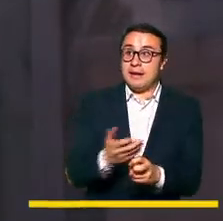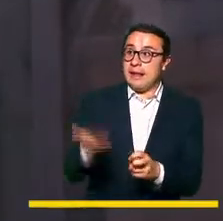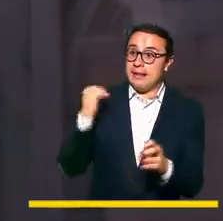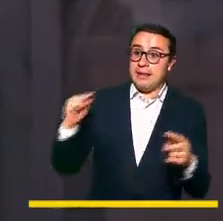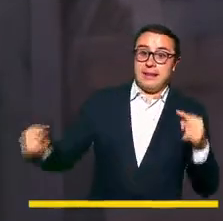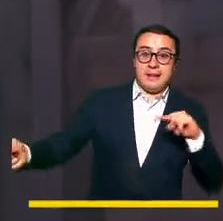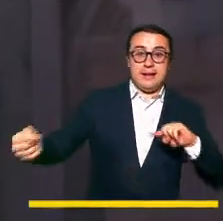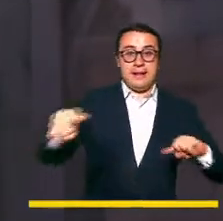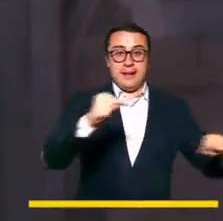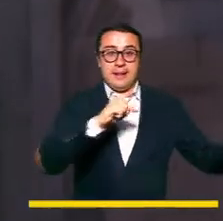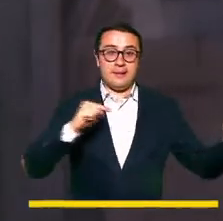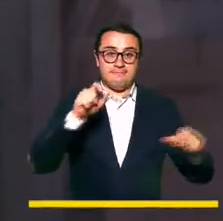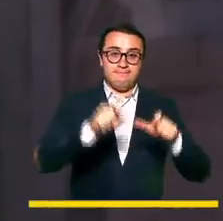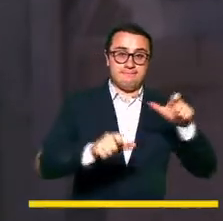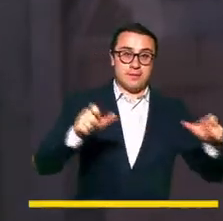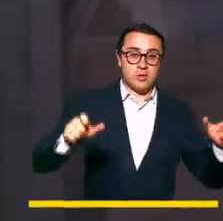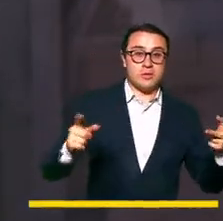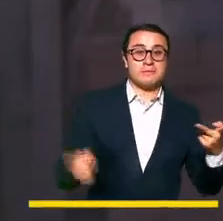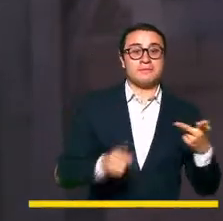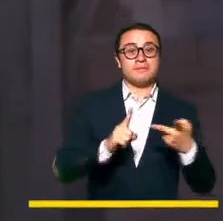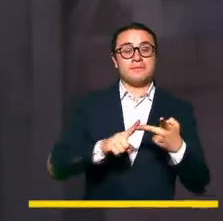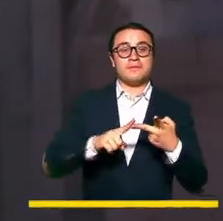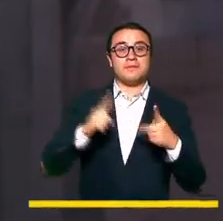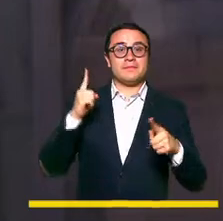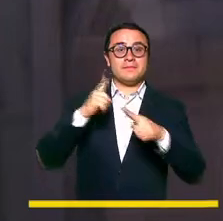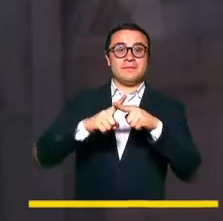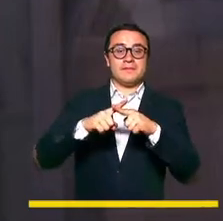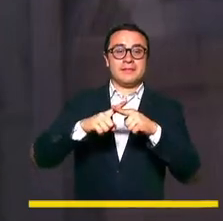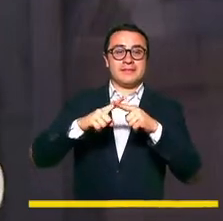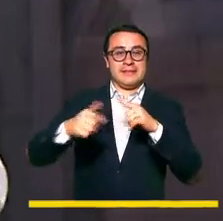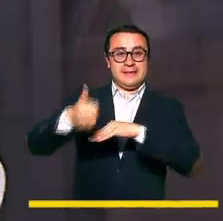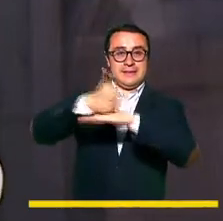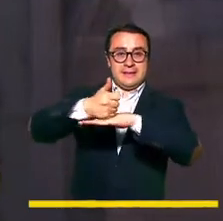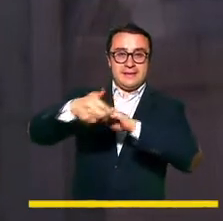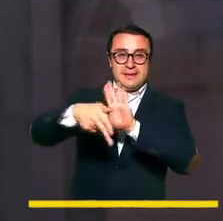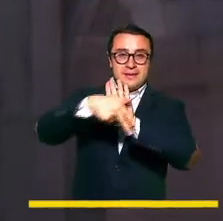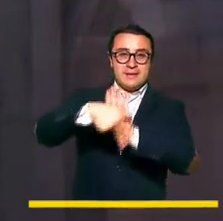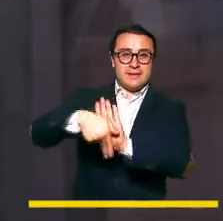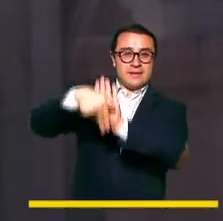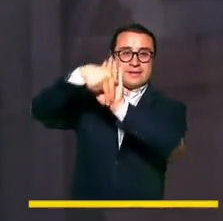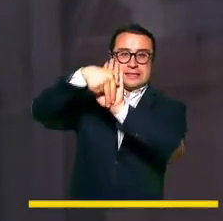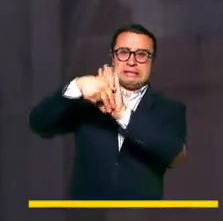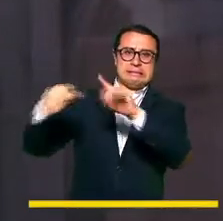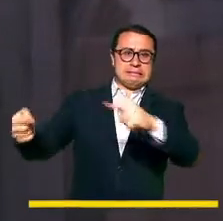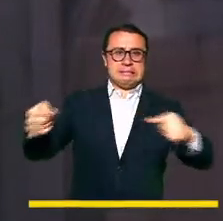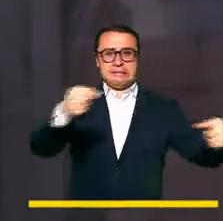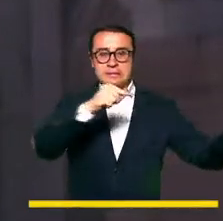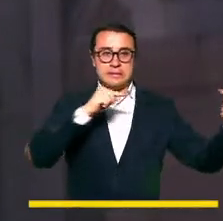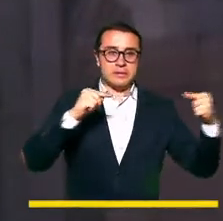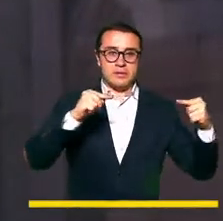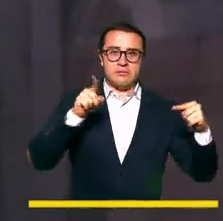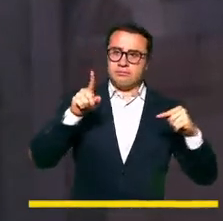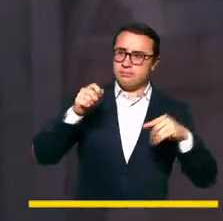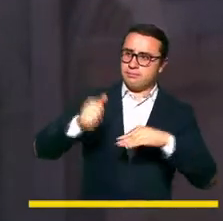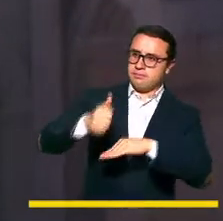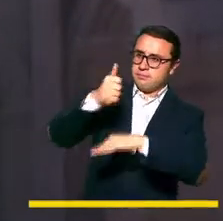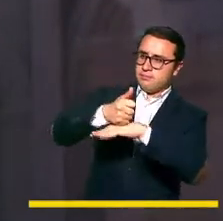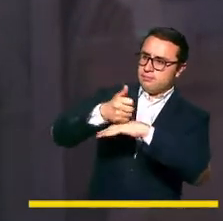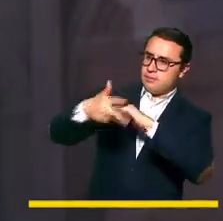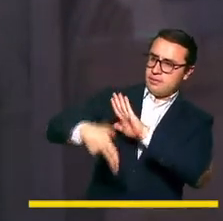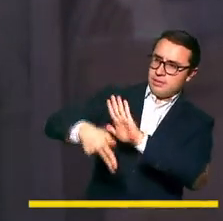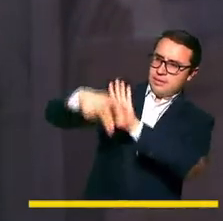la población y el primer director de UNGRD, pero es que el director primero de UNGRD